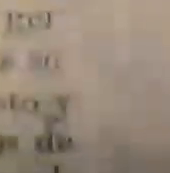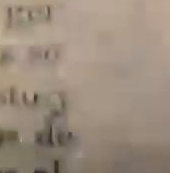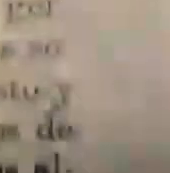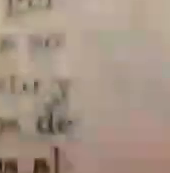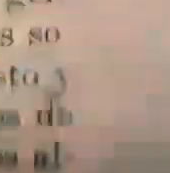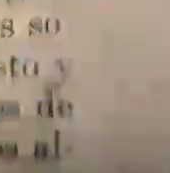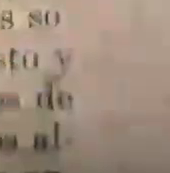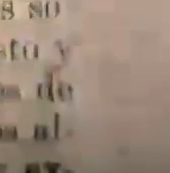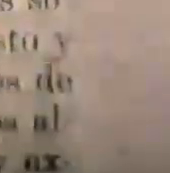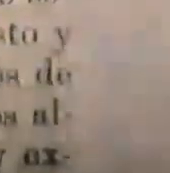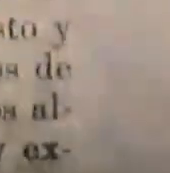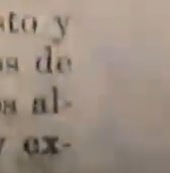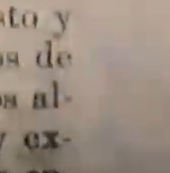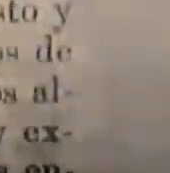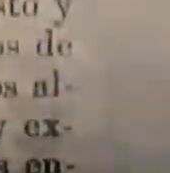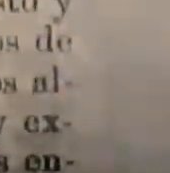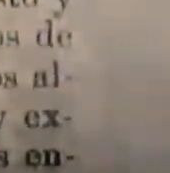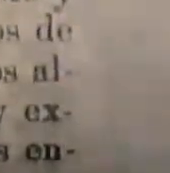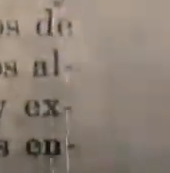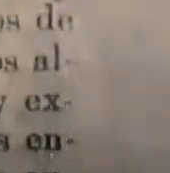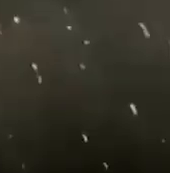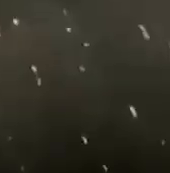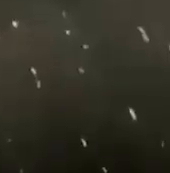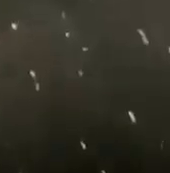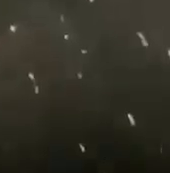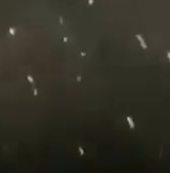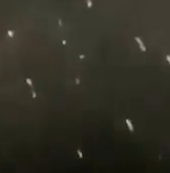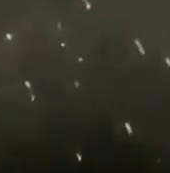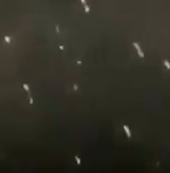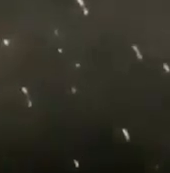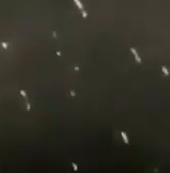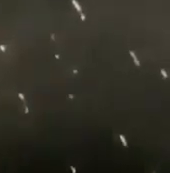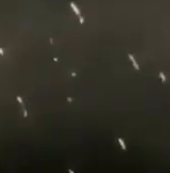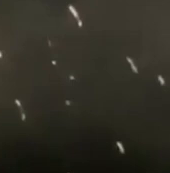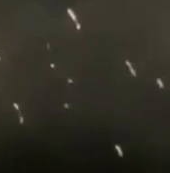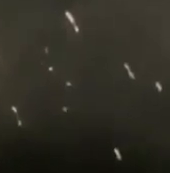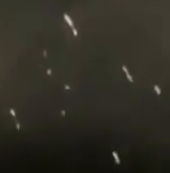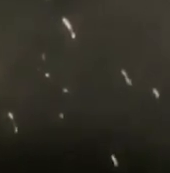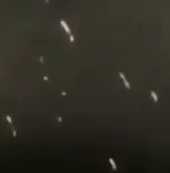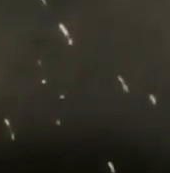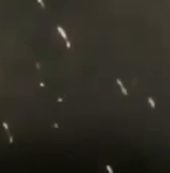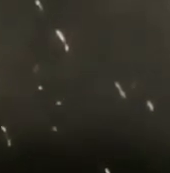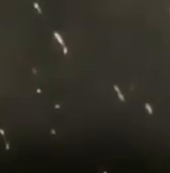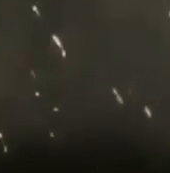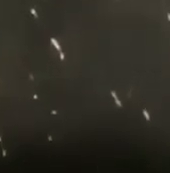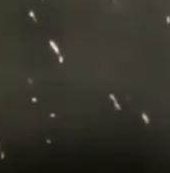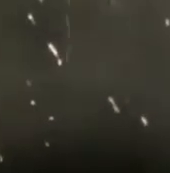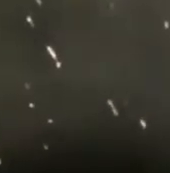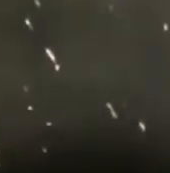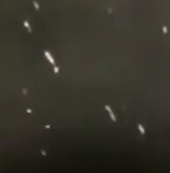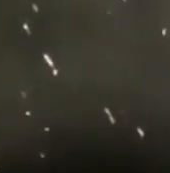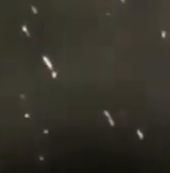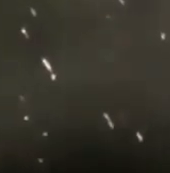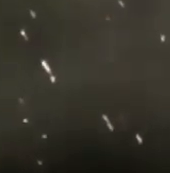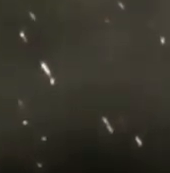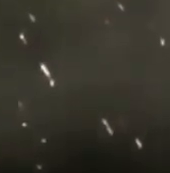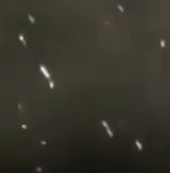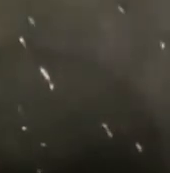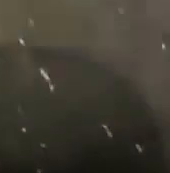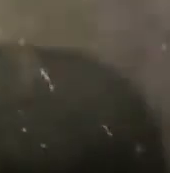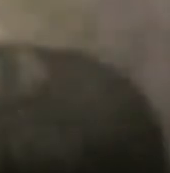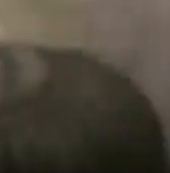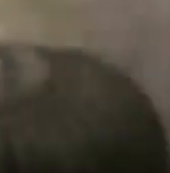La primera ceremonia del grito, con carácter oficial, se llevó a cabo en 1825, siendo el primer presidente de